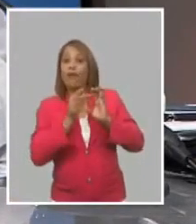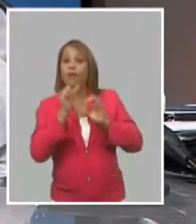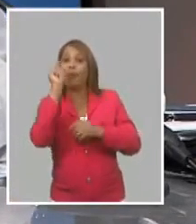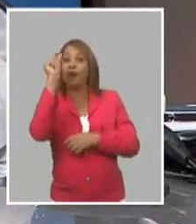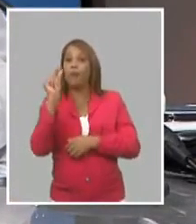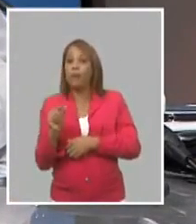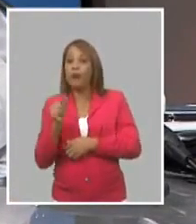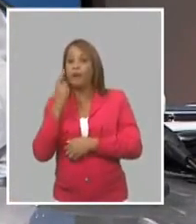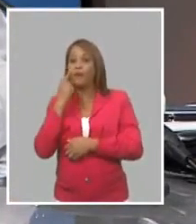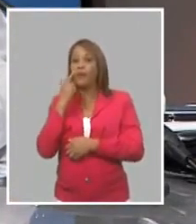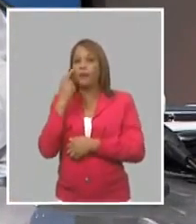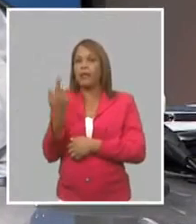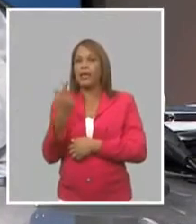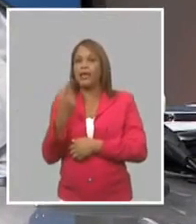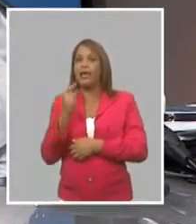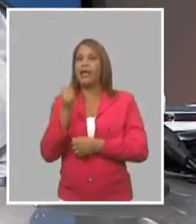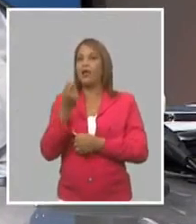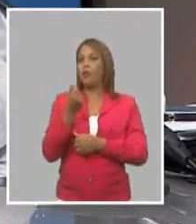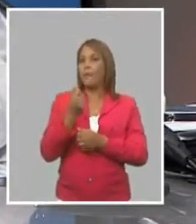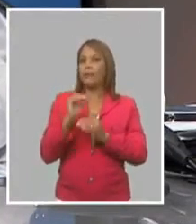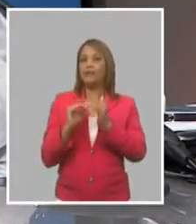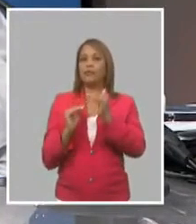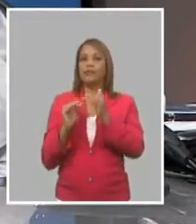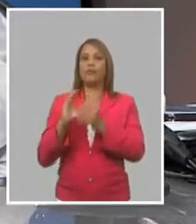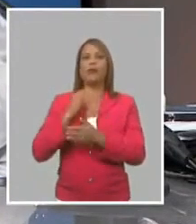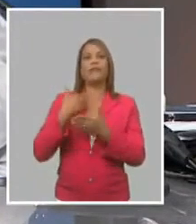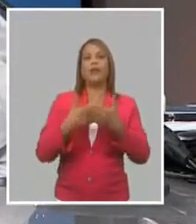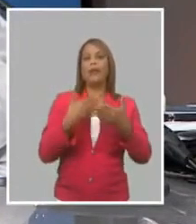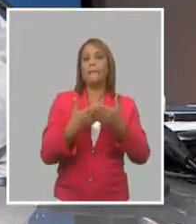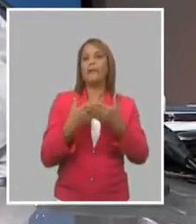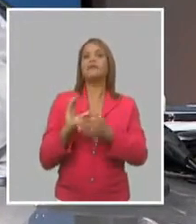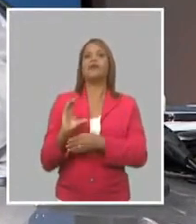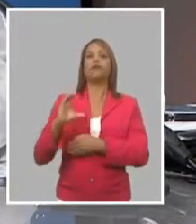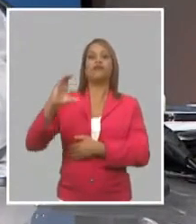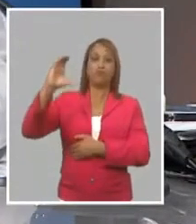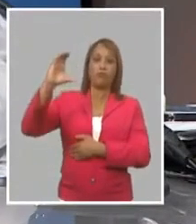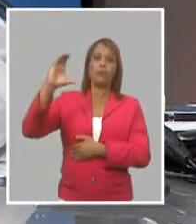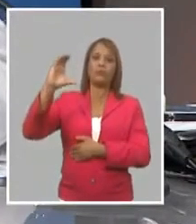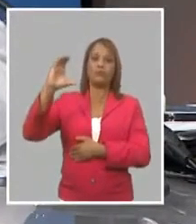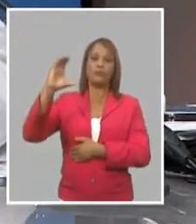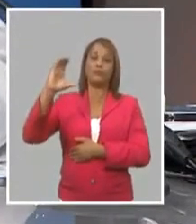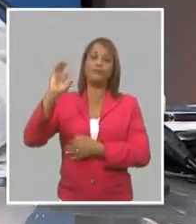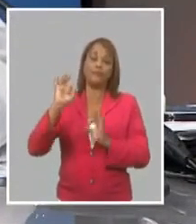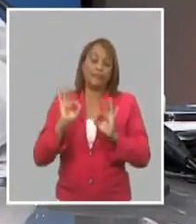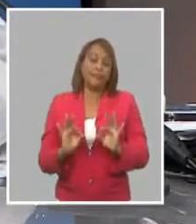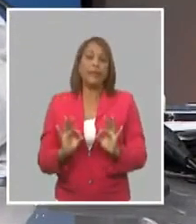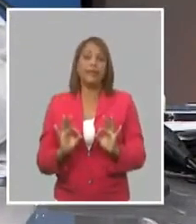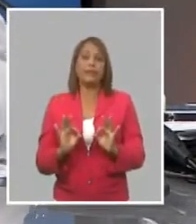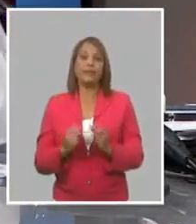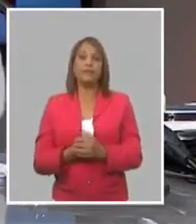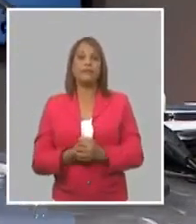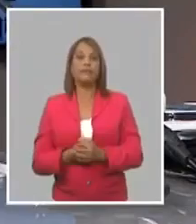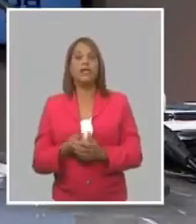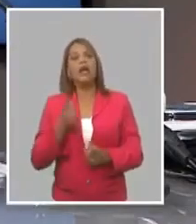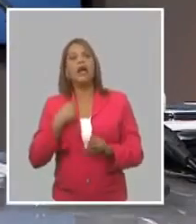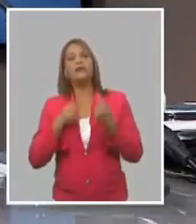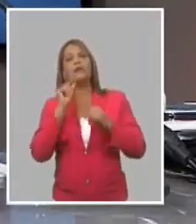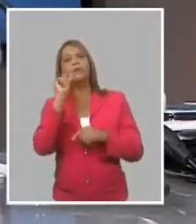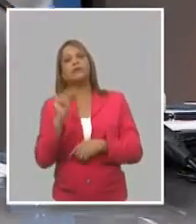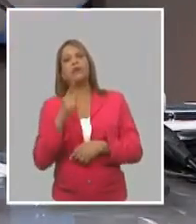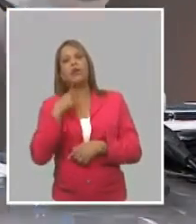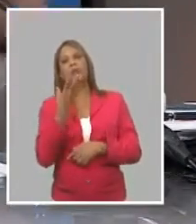de devaluar sin que los precios mayoristas suban. Eso no es posible. Hay compañeros que me